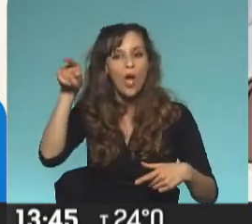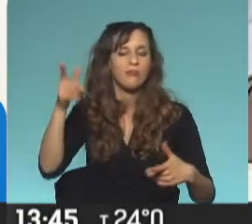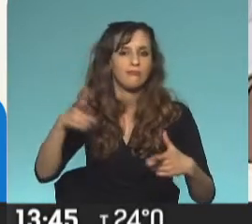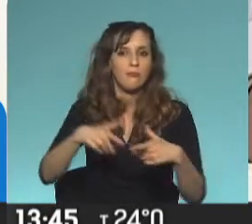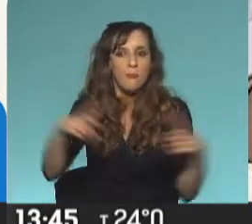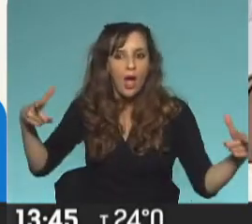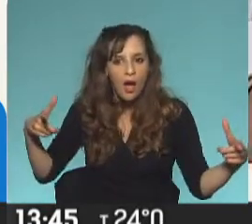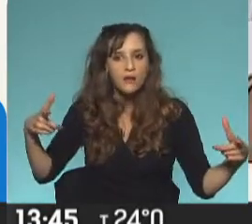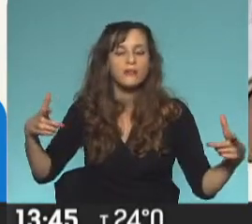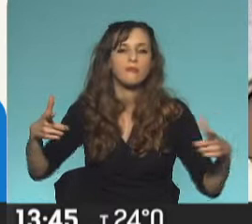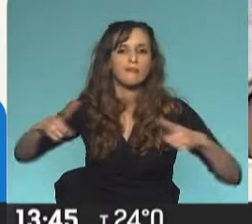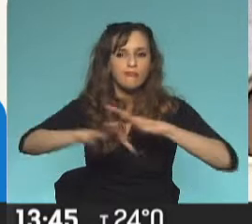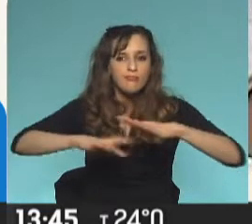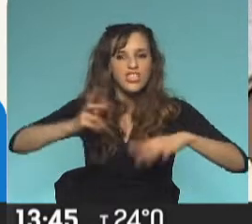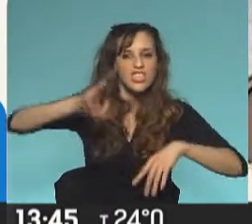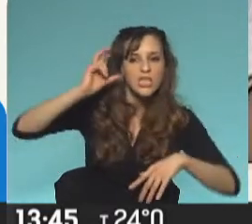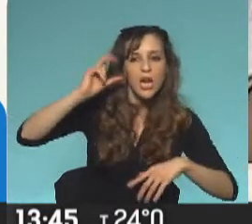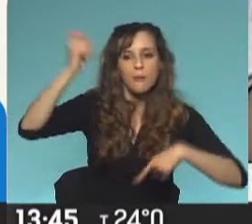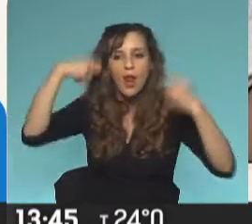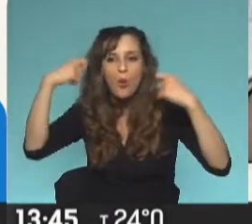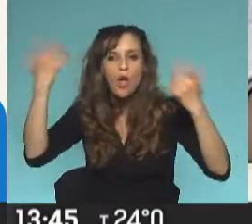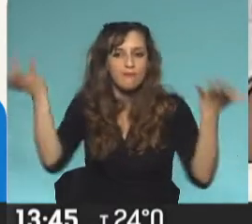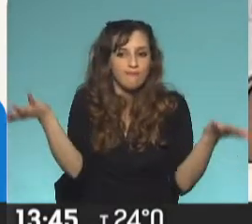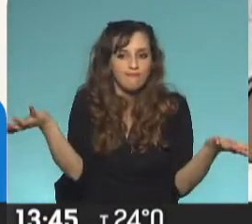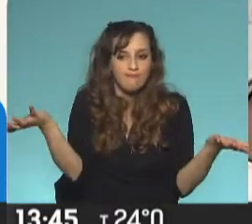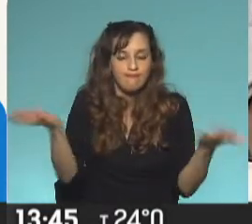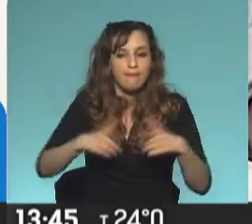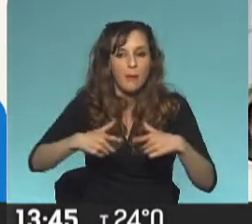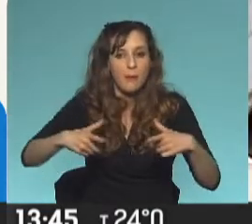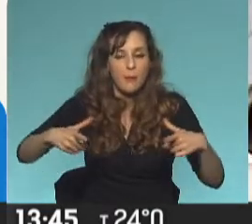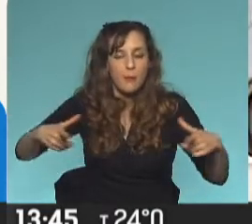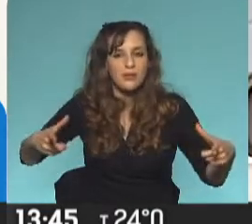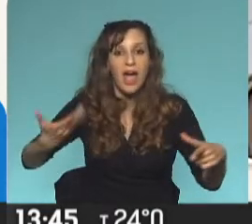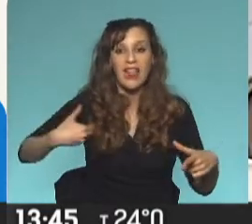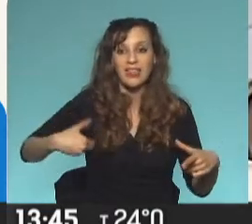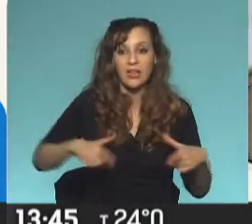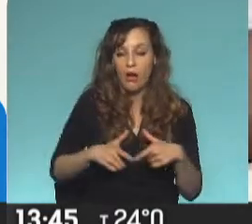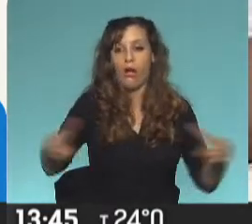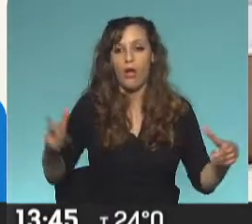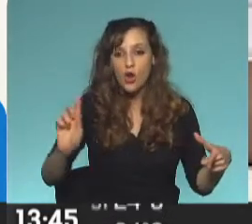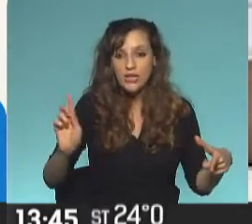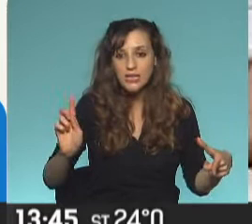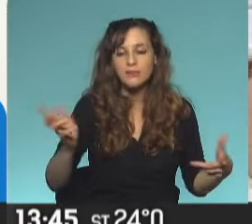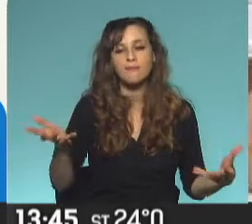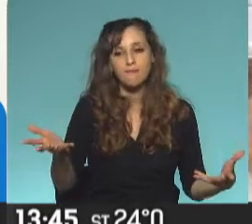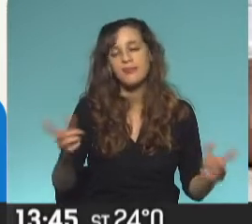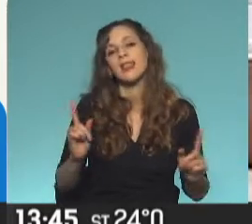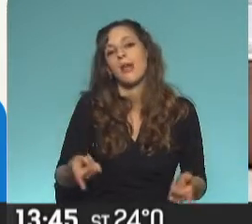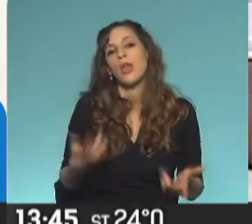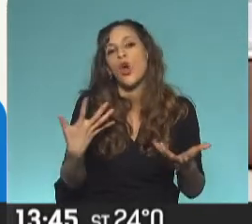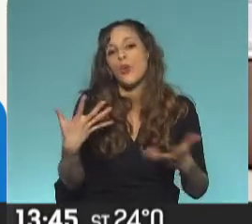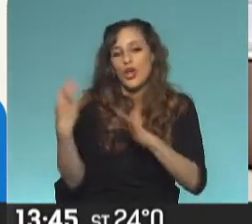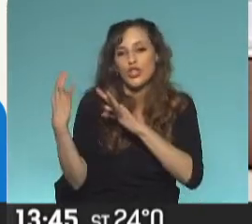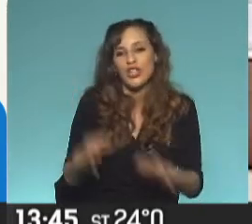a crecer en chile en paraguay veíamos que la región empezaba a subir y todavía argentinas no pero como era también inevitable por la